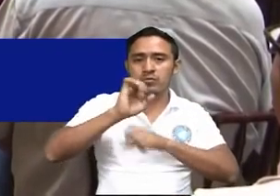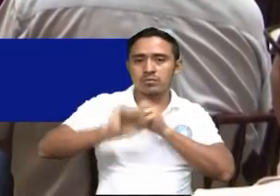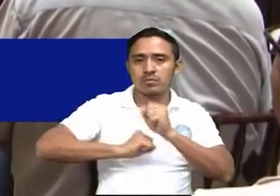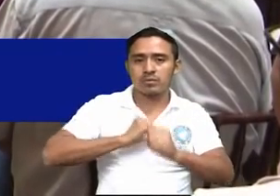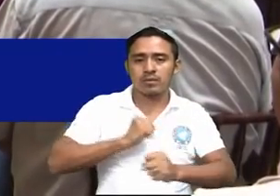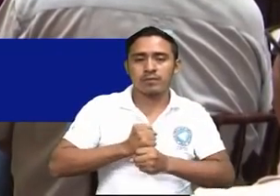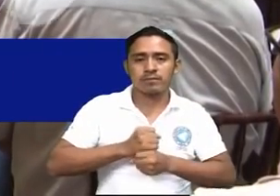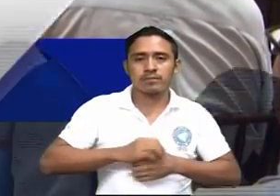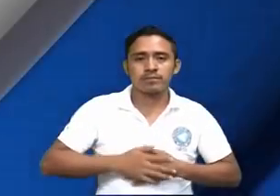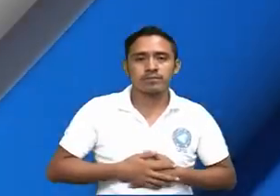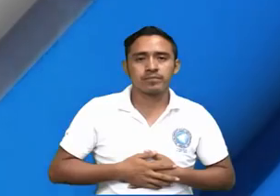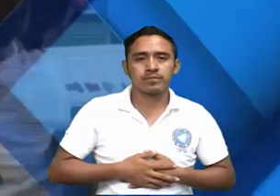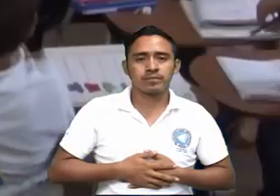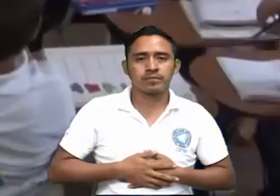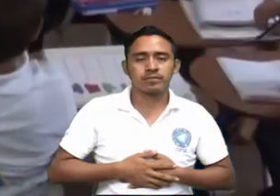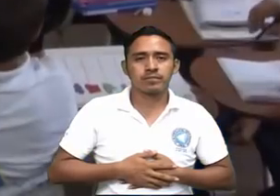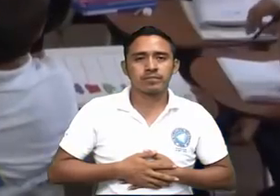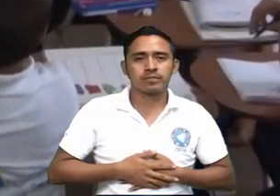años.